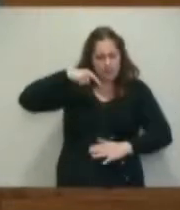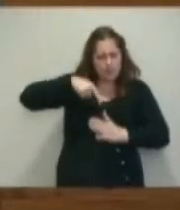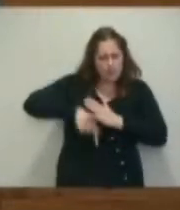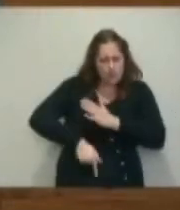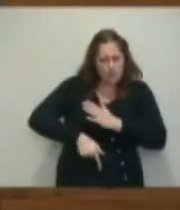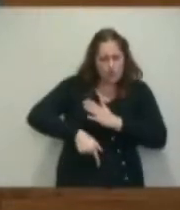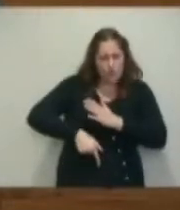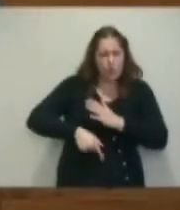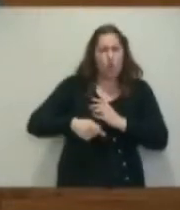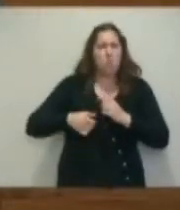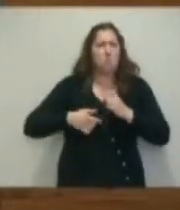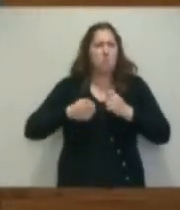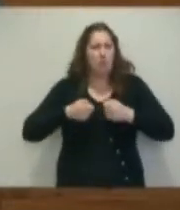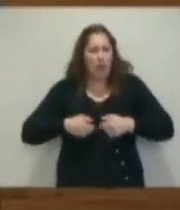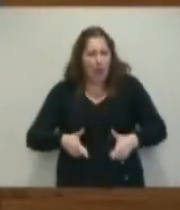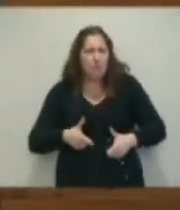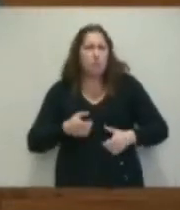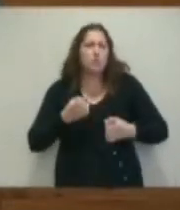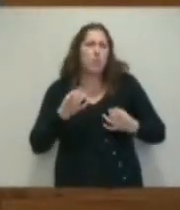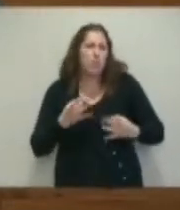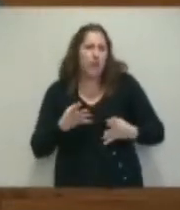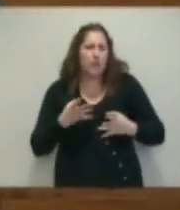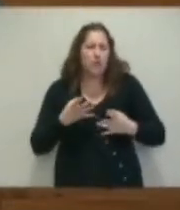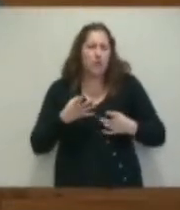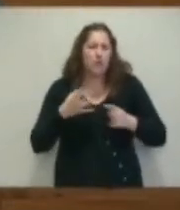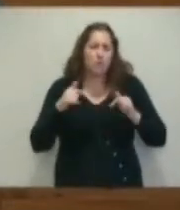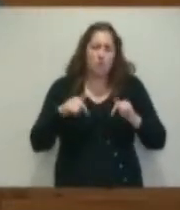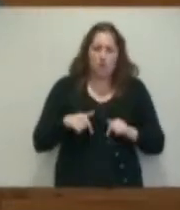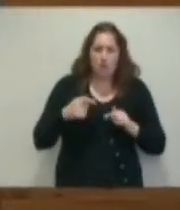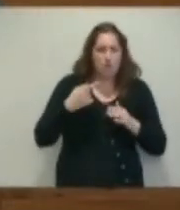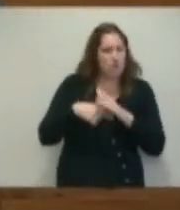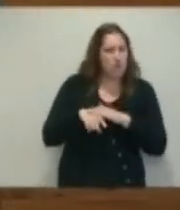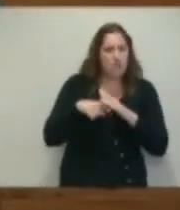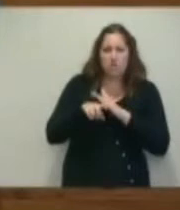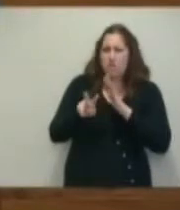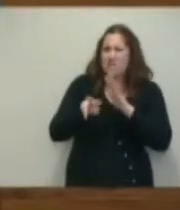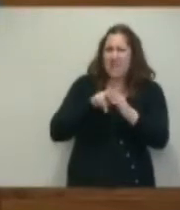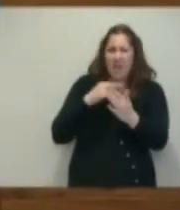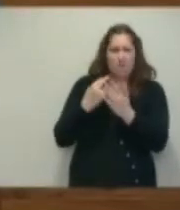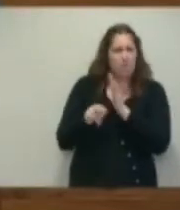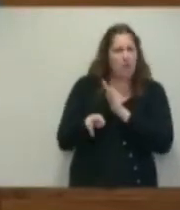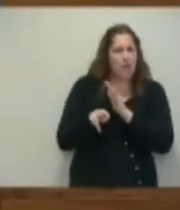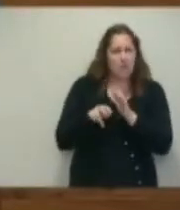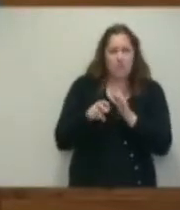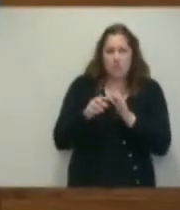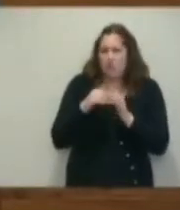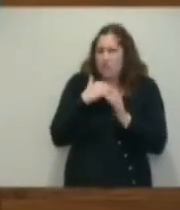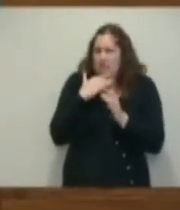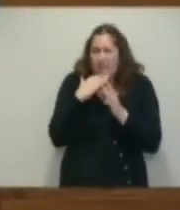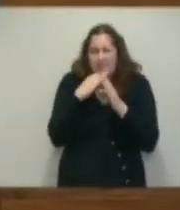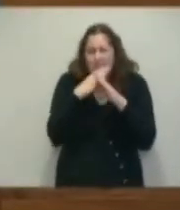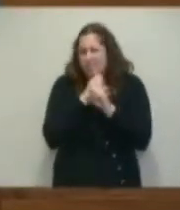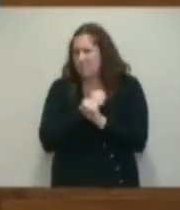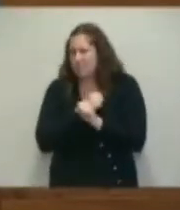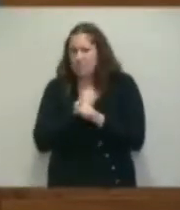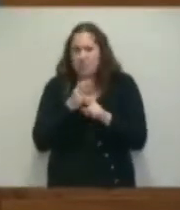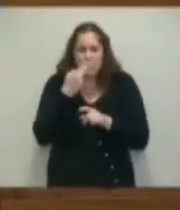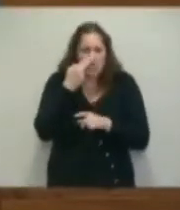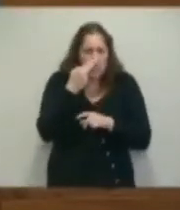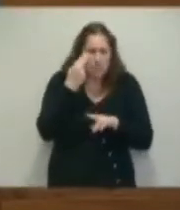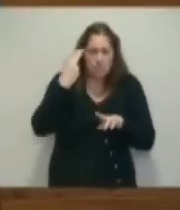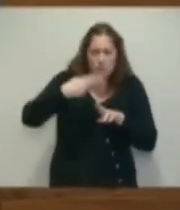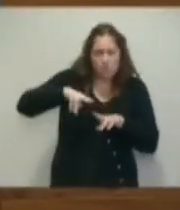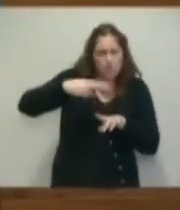esos fondos y el resultado que han tenido. Y ha sido una gestión poco transparente, opaca, trufada de intereses políticos